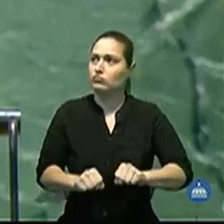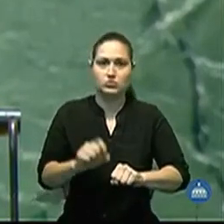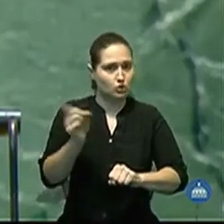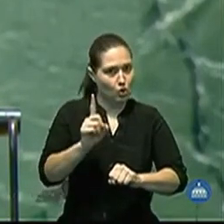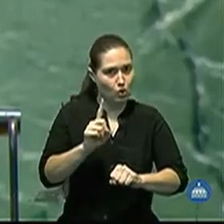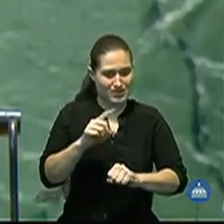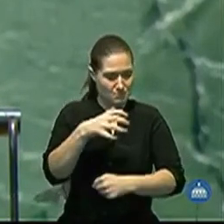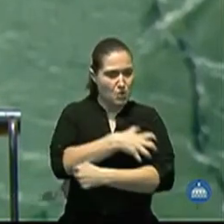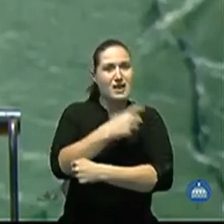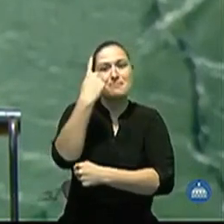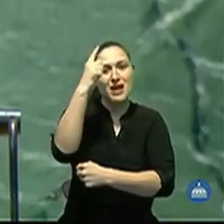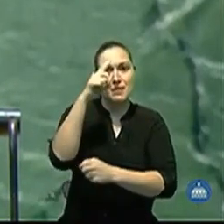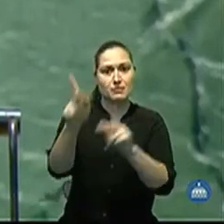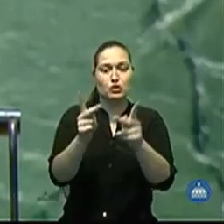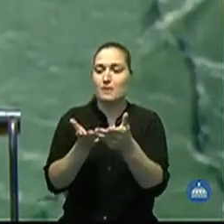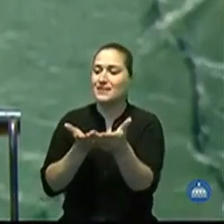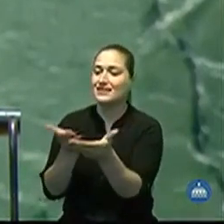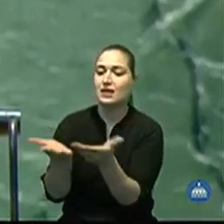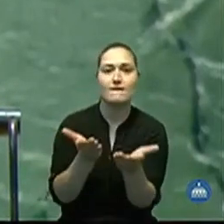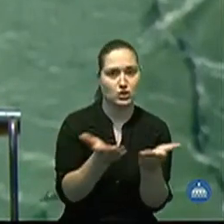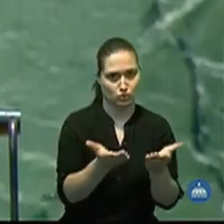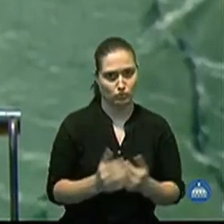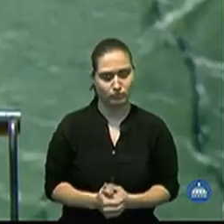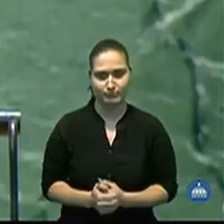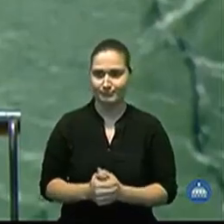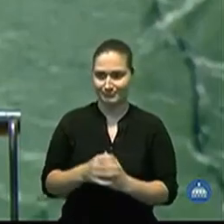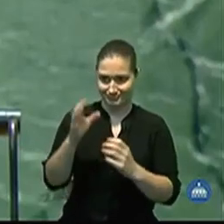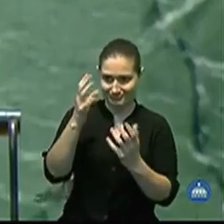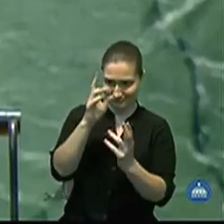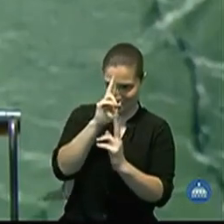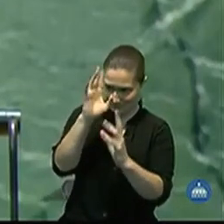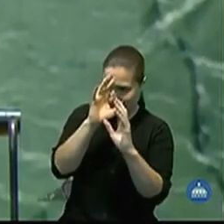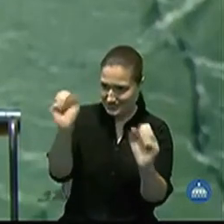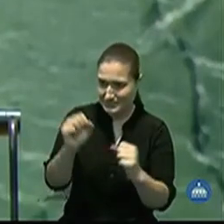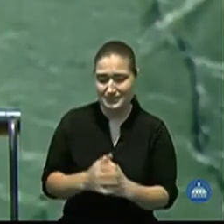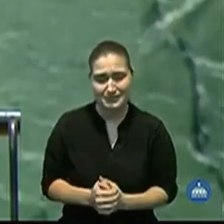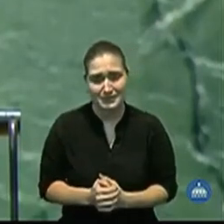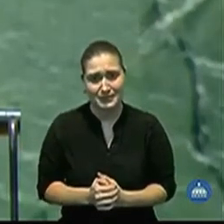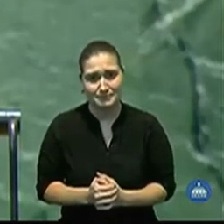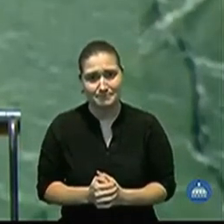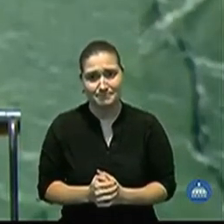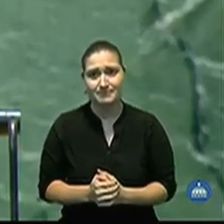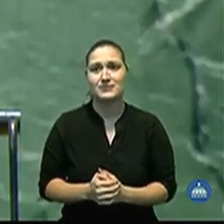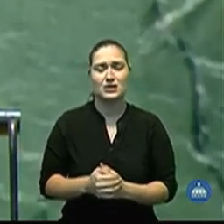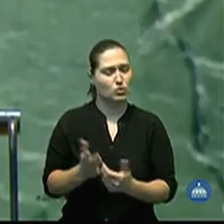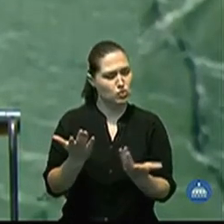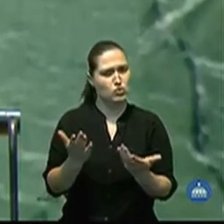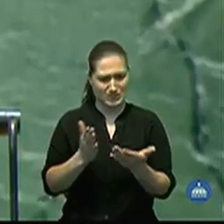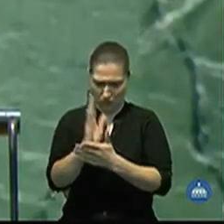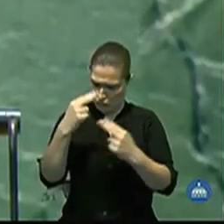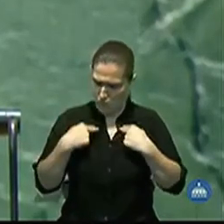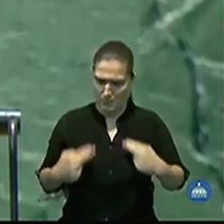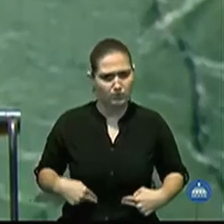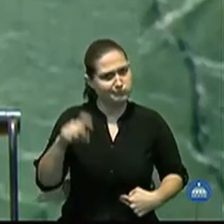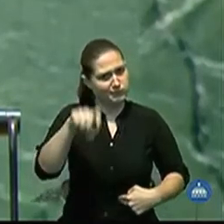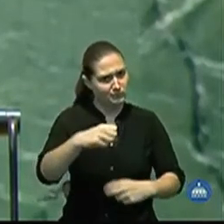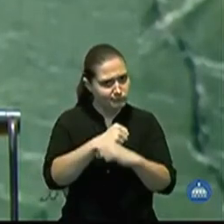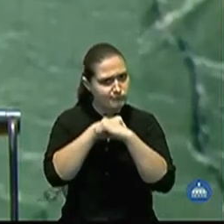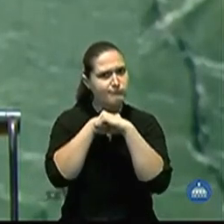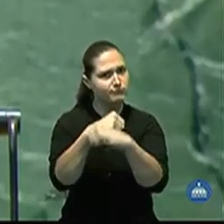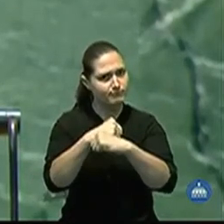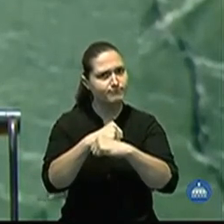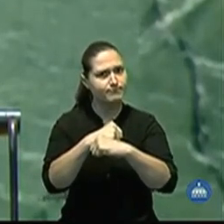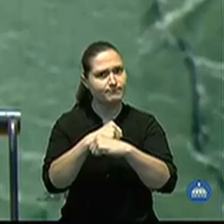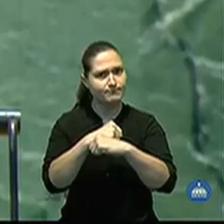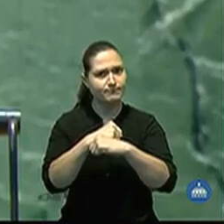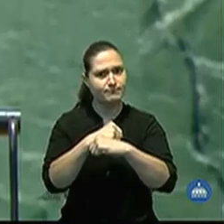presidente, toda democracia exige un compromiso con la defensa de los derechos humanos, fundamental para proteger la